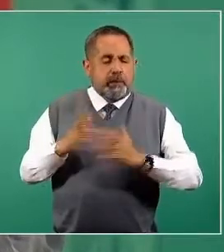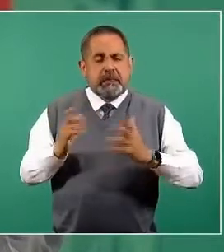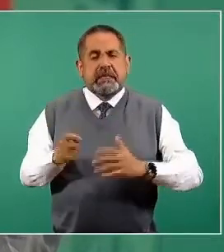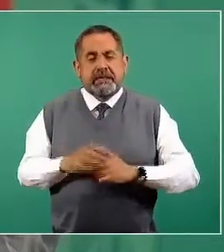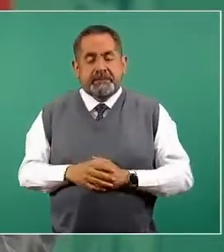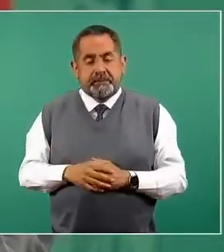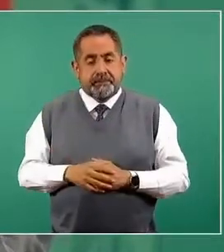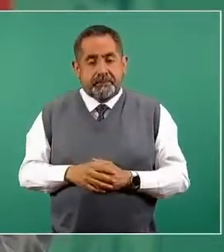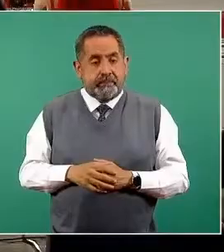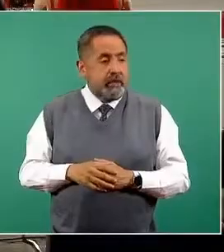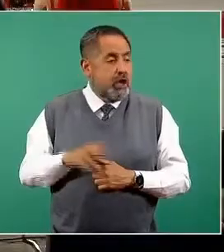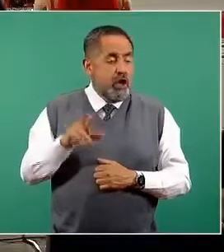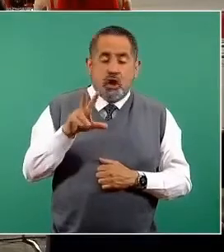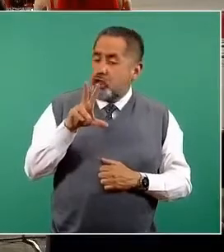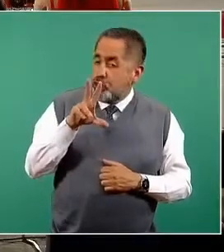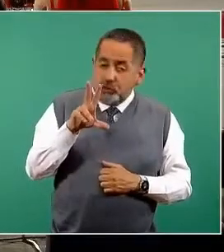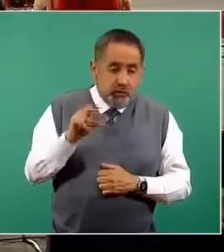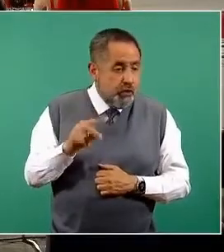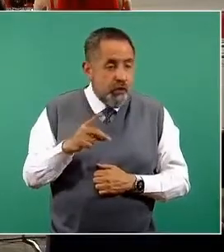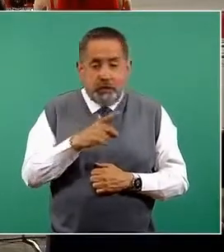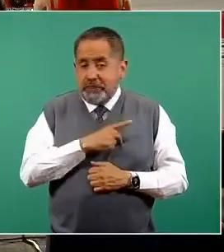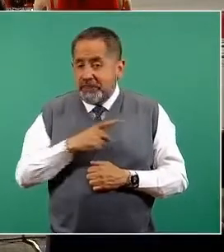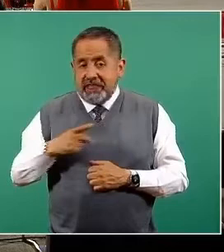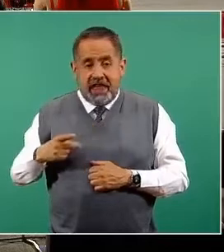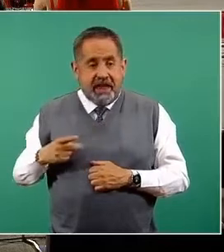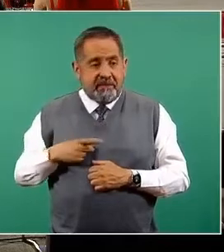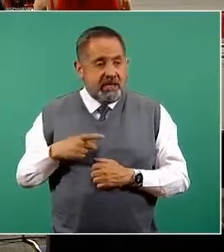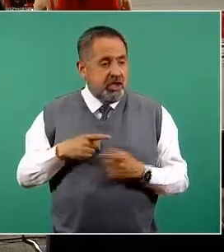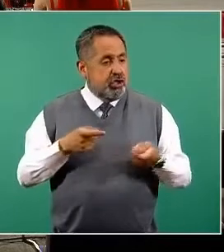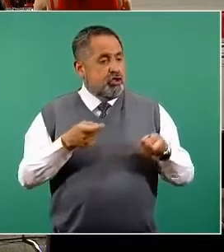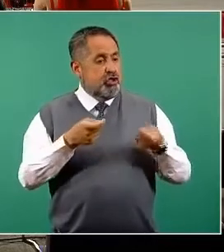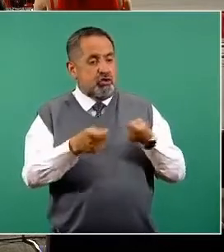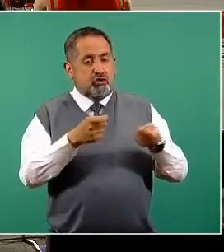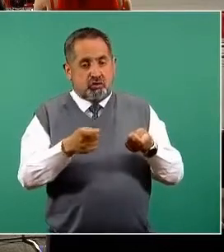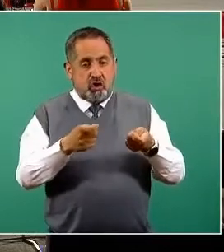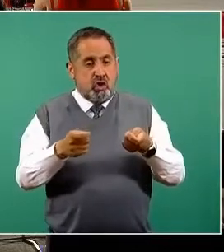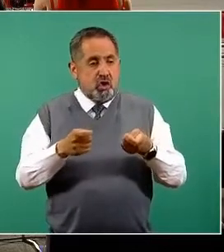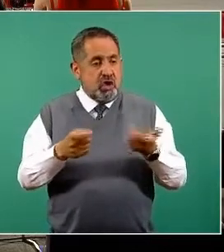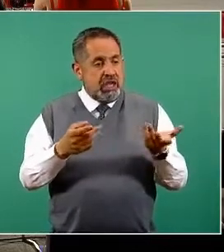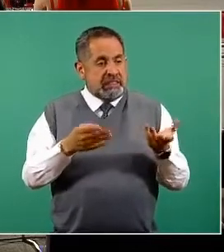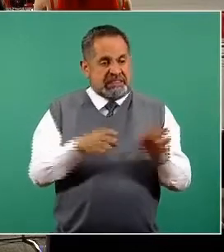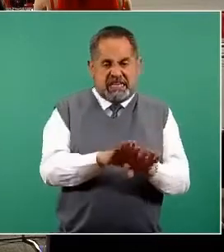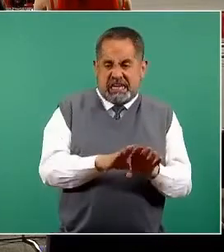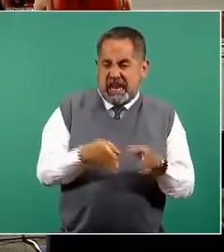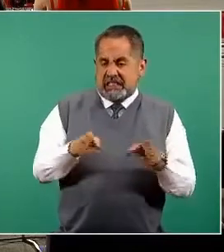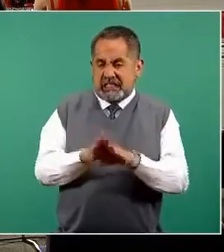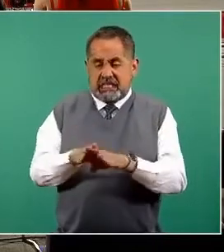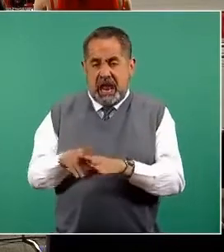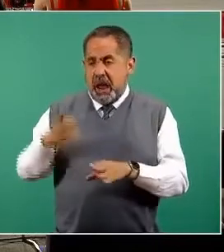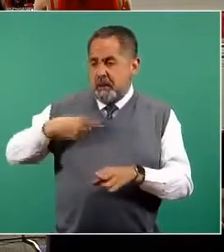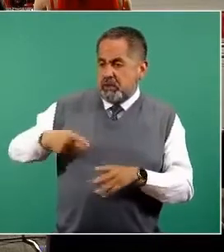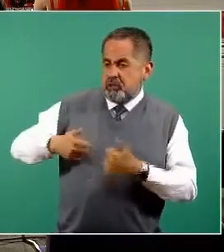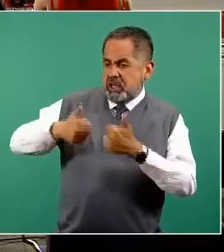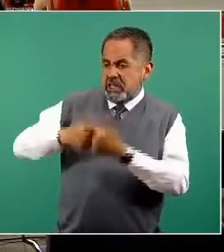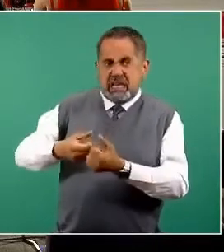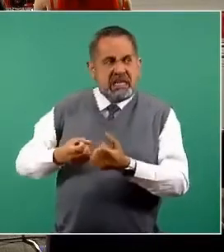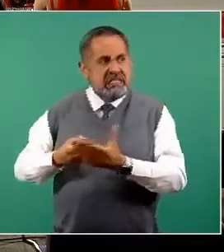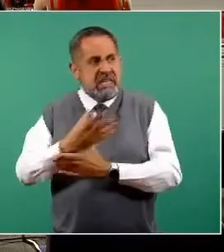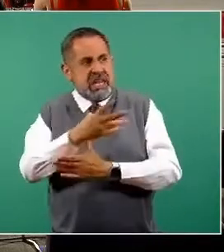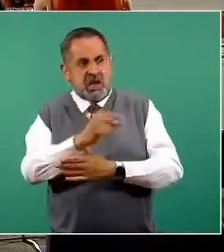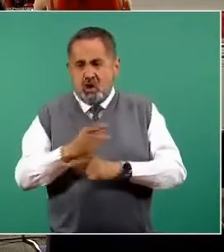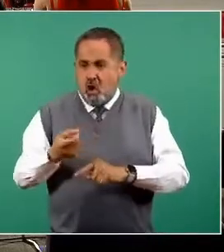que no se deben establecer medidas de control de la movilidad de las personas o de los